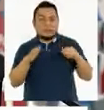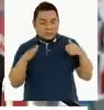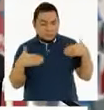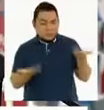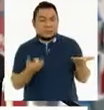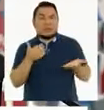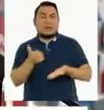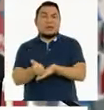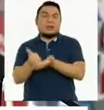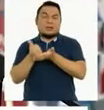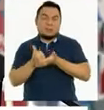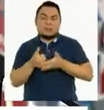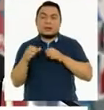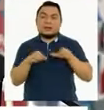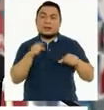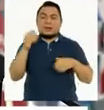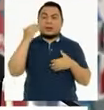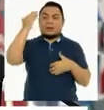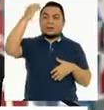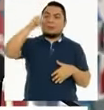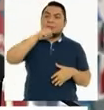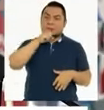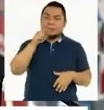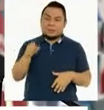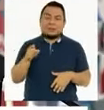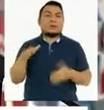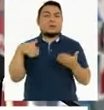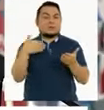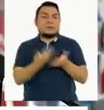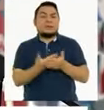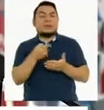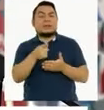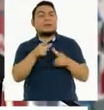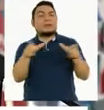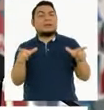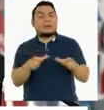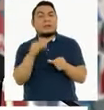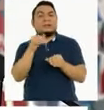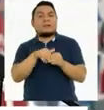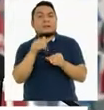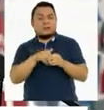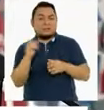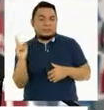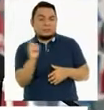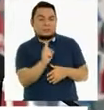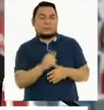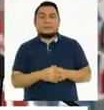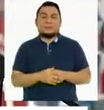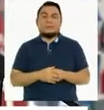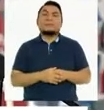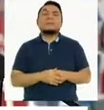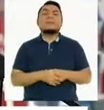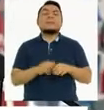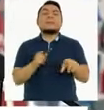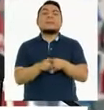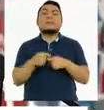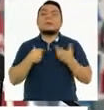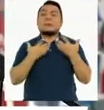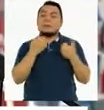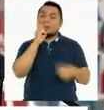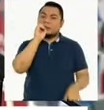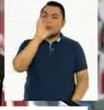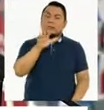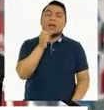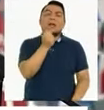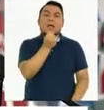puedan ayudarnos a hacer que los adultos mayores lleguen hasta los centros de vacunación. También quisiera indicar de